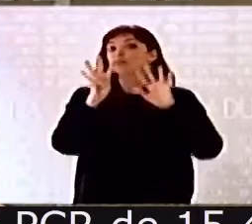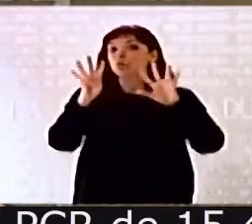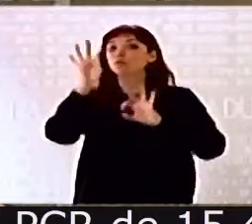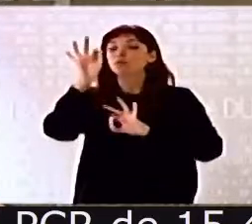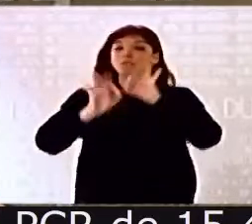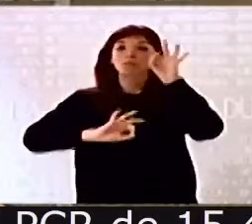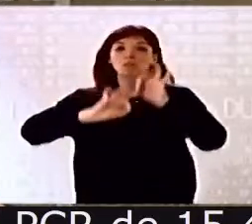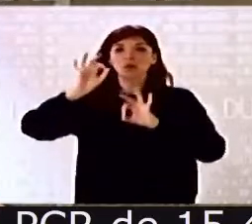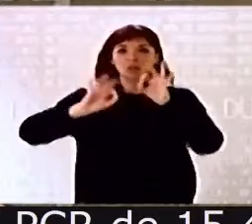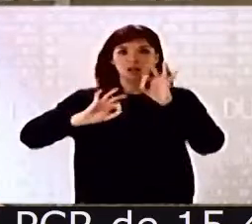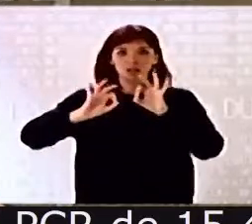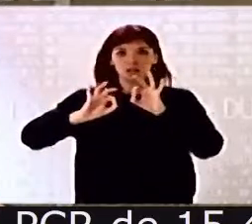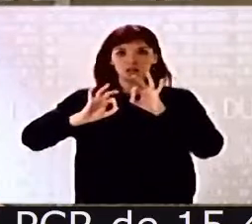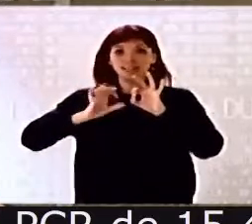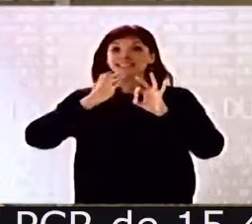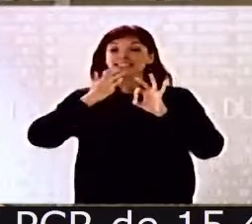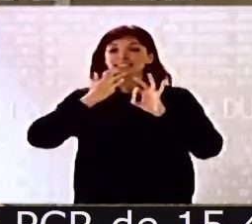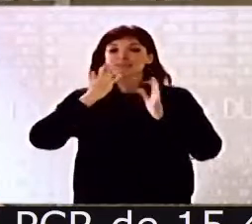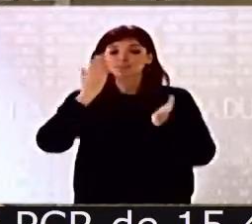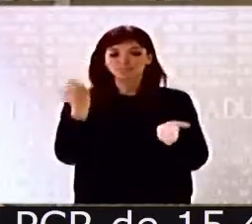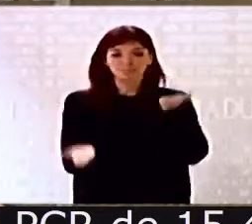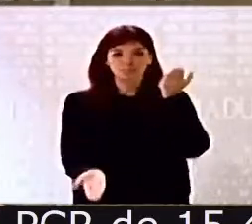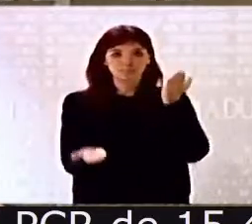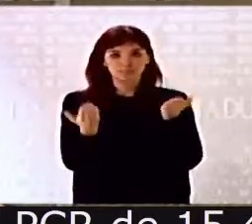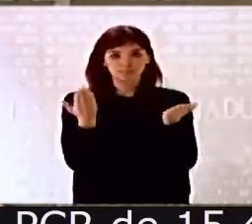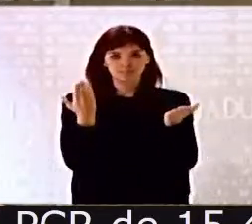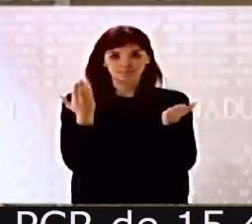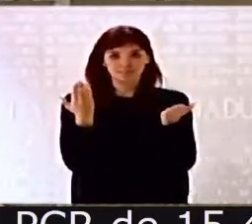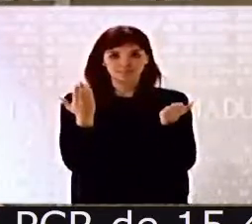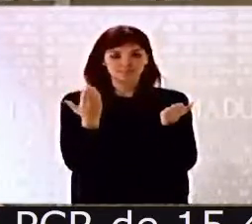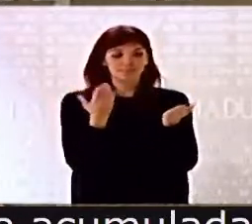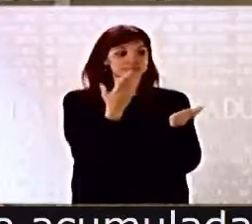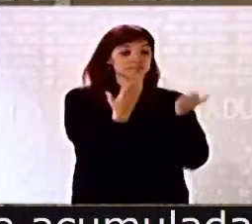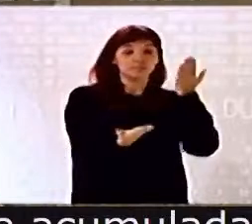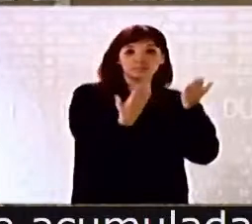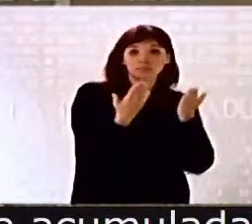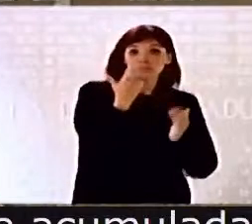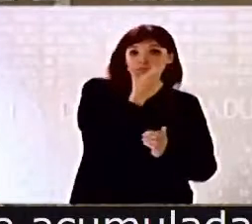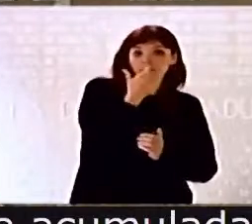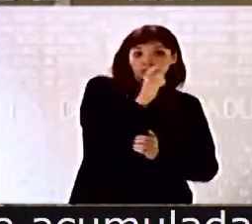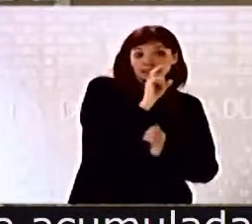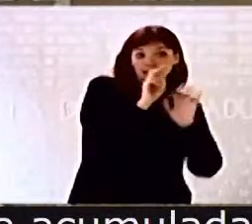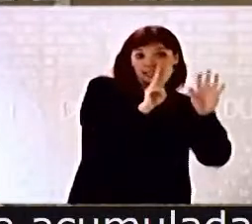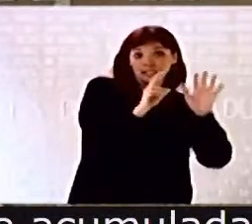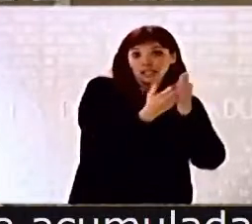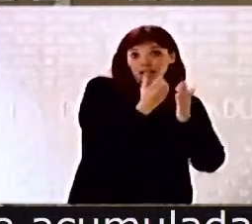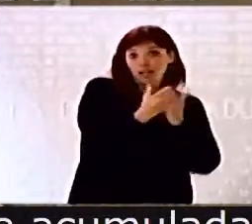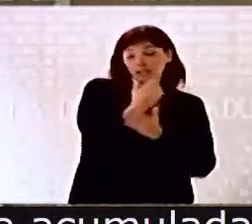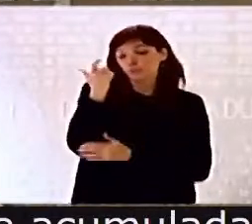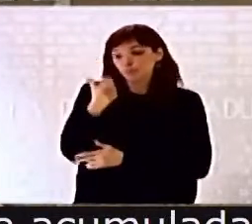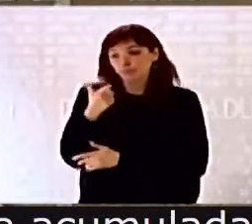59% si comparamos la incidencia acumulada a los 7 días frente a los 14 días.